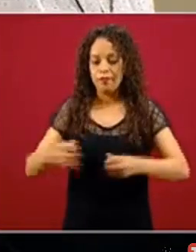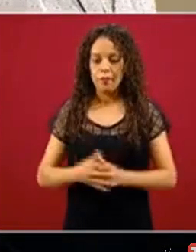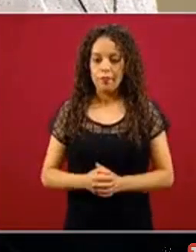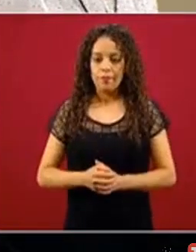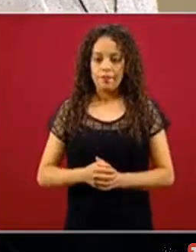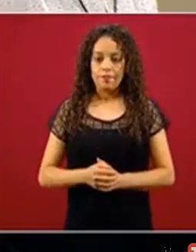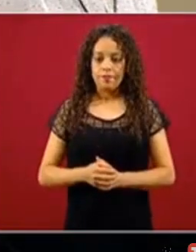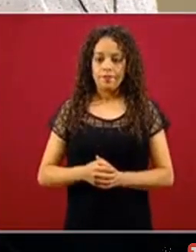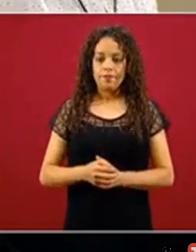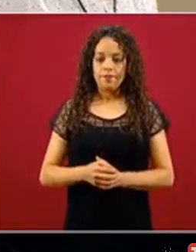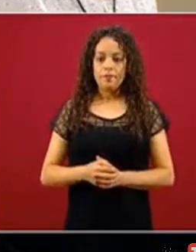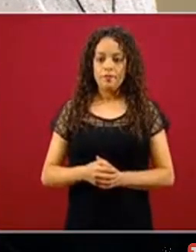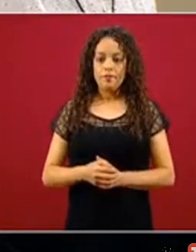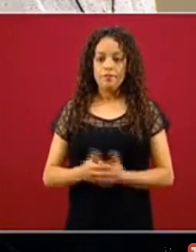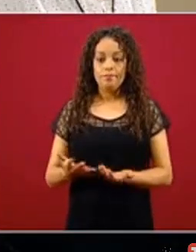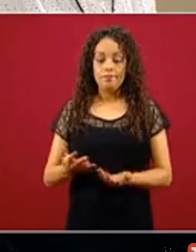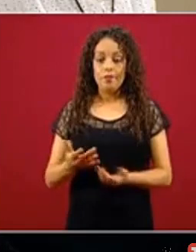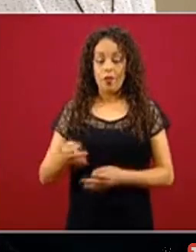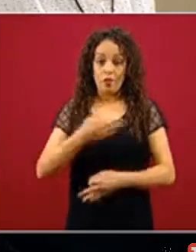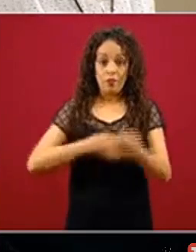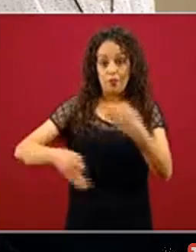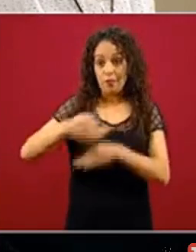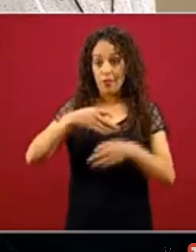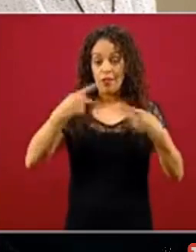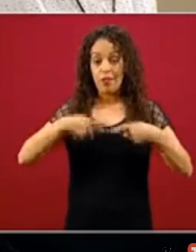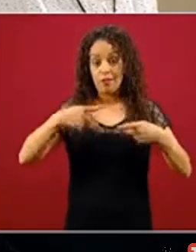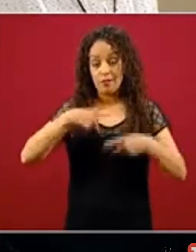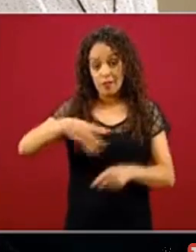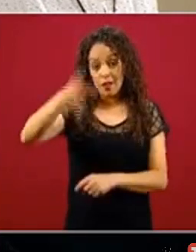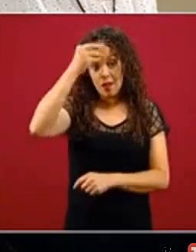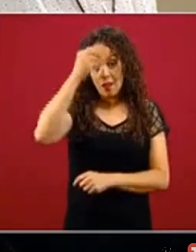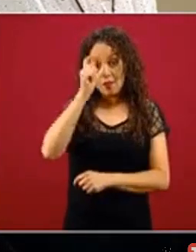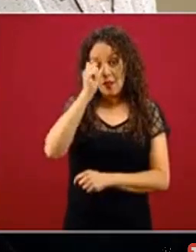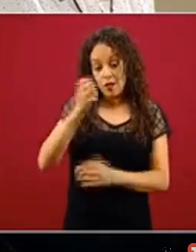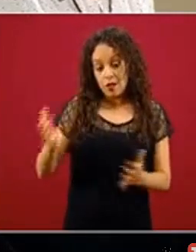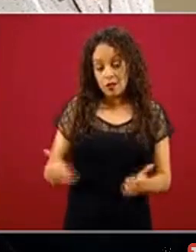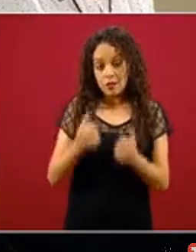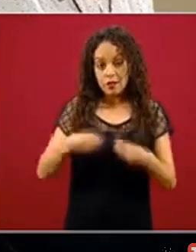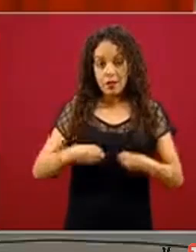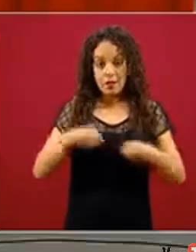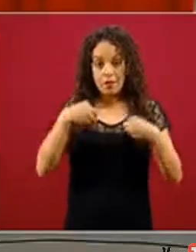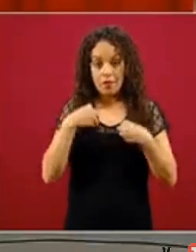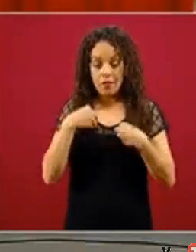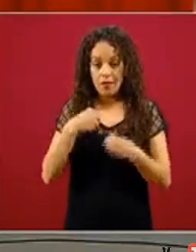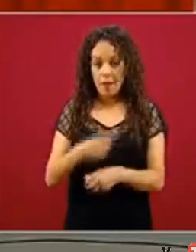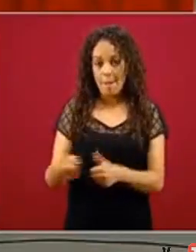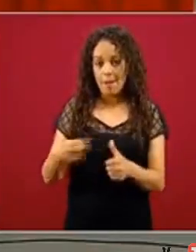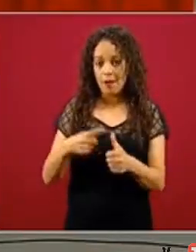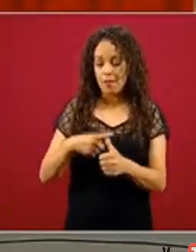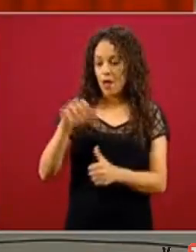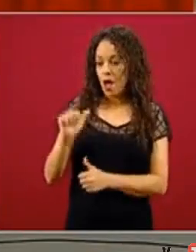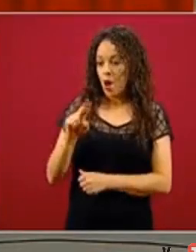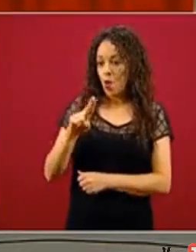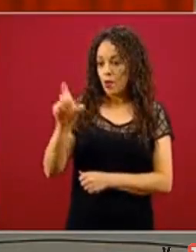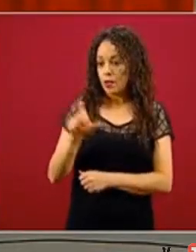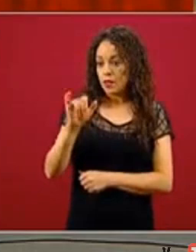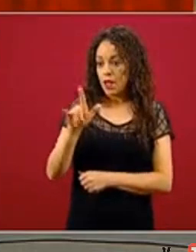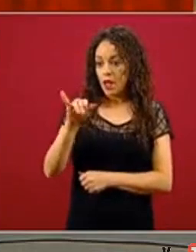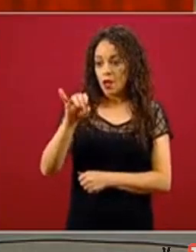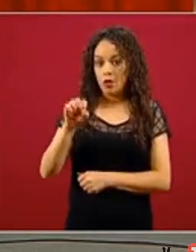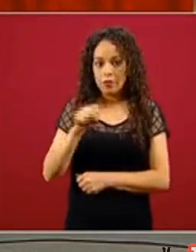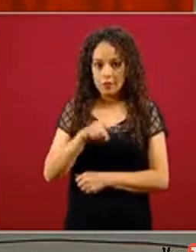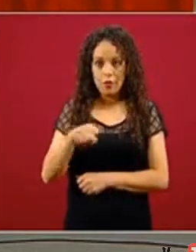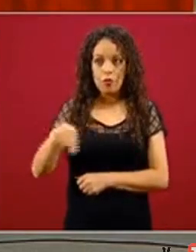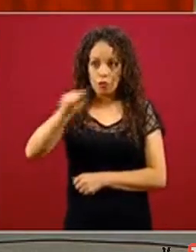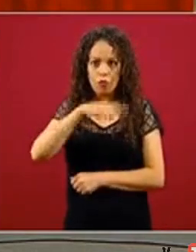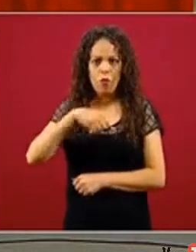auxilios que todos hemos aprendido para precisamente coexistir con este virus? Muchas gracias, qué bueno que hace estas preguntas.